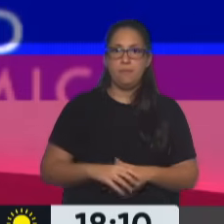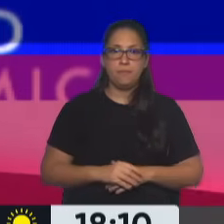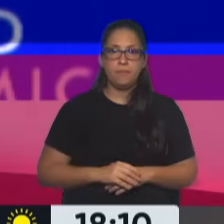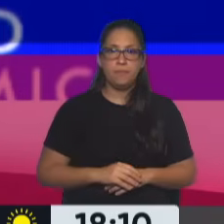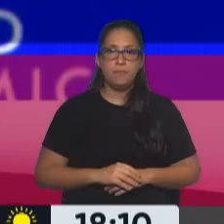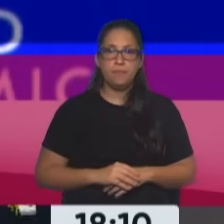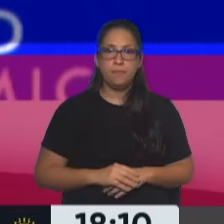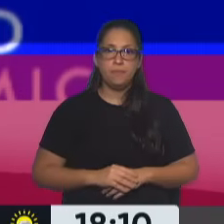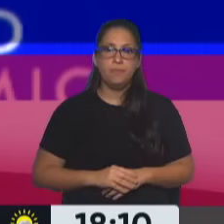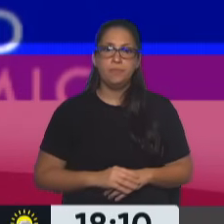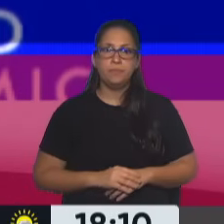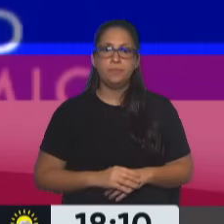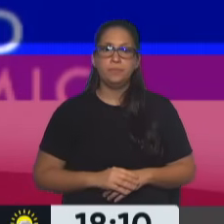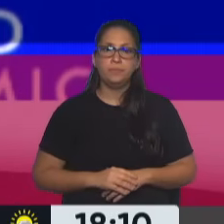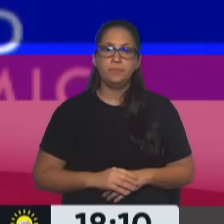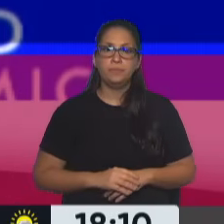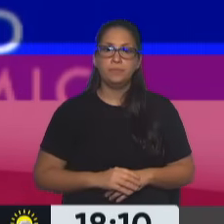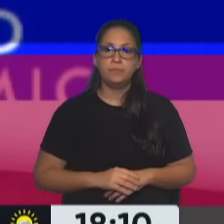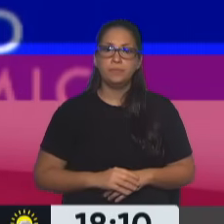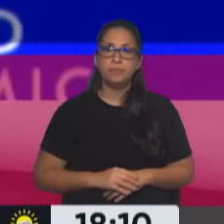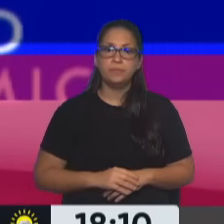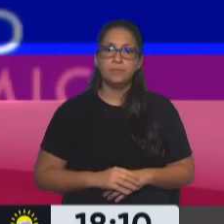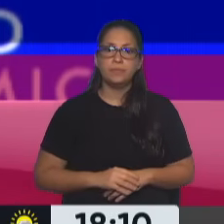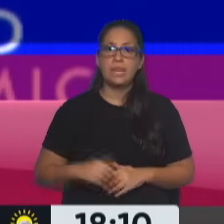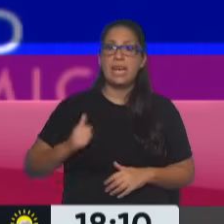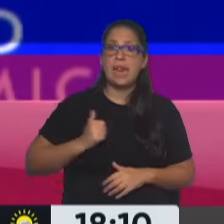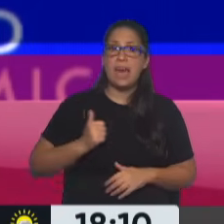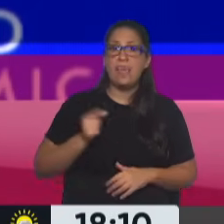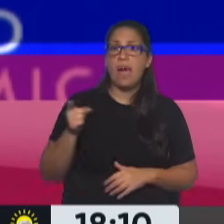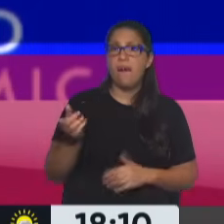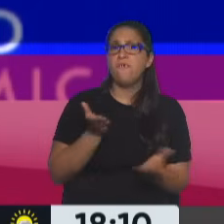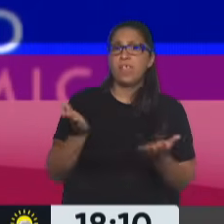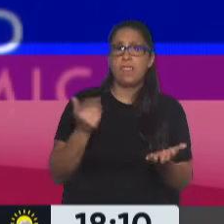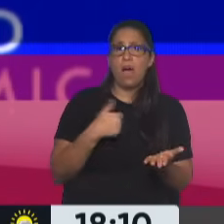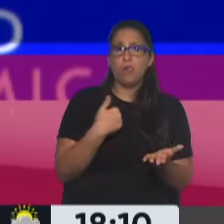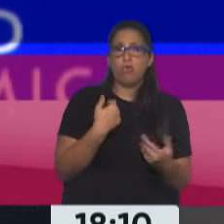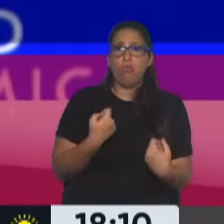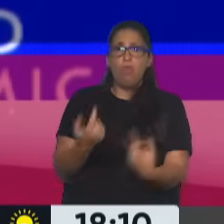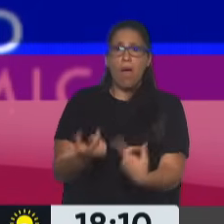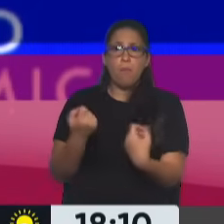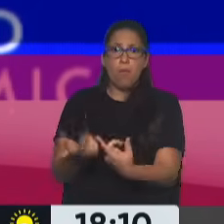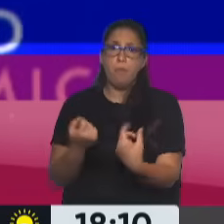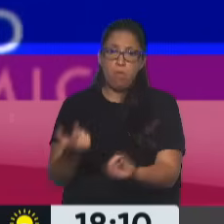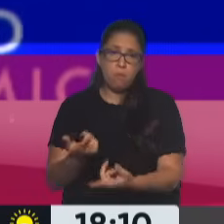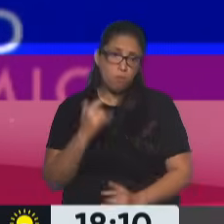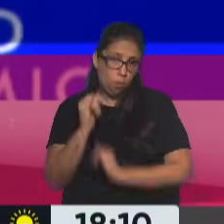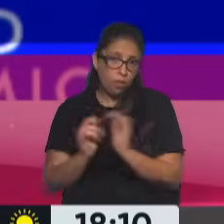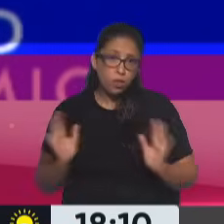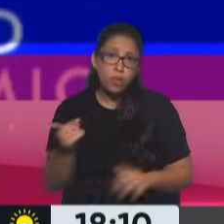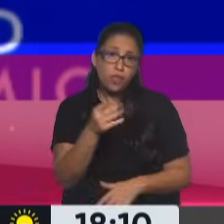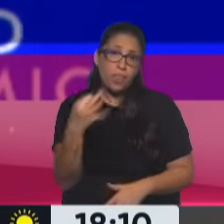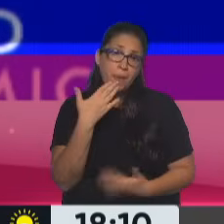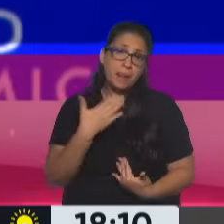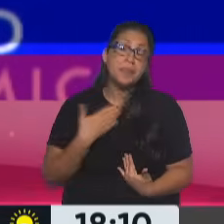going to be defending Canada. Canada gets a lot of freebies from us, by the way. They should be grateful also, but they're not. I watched